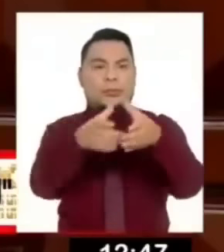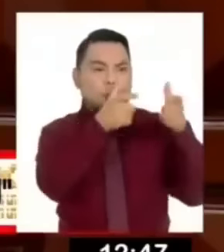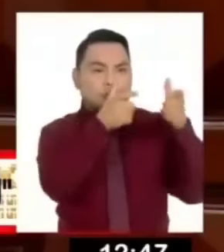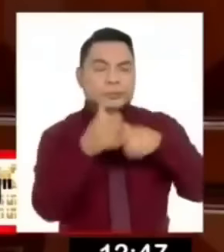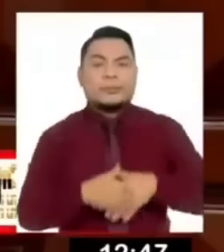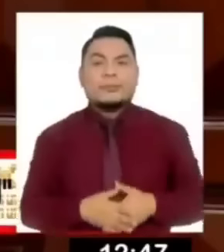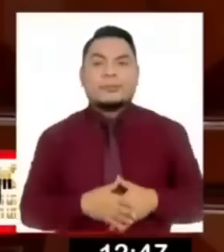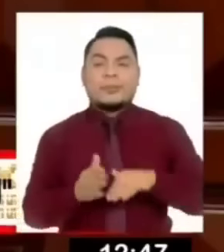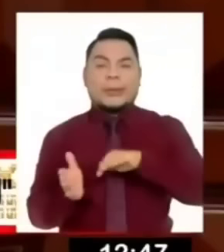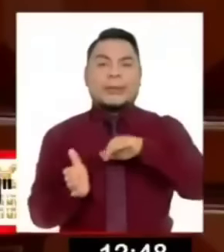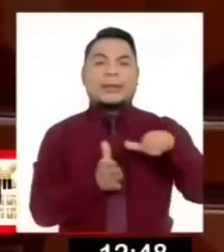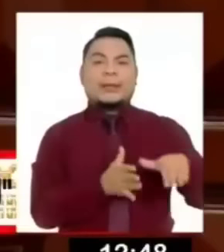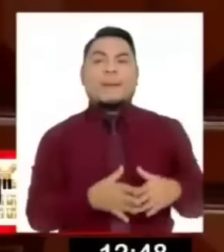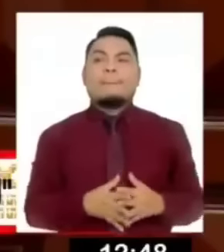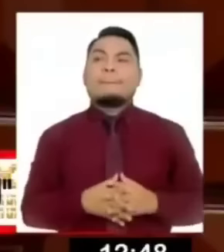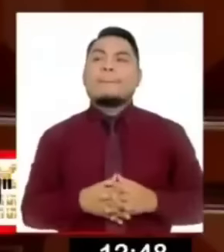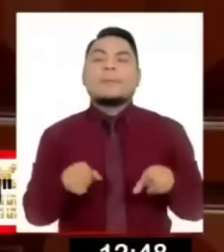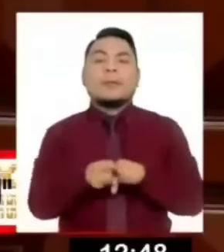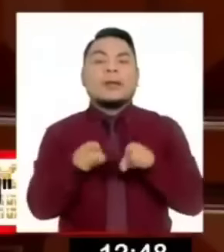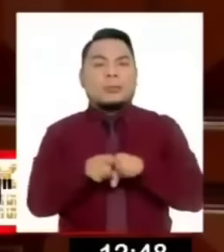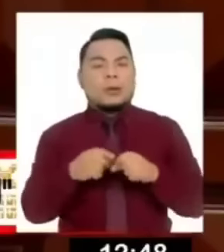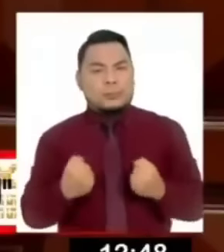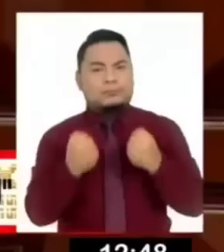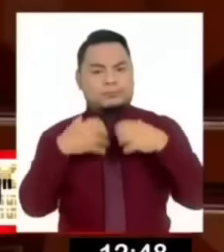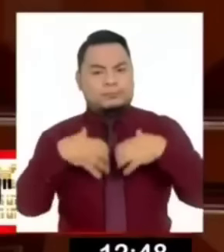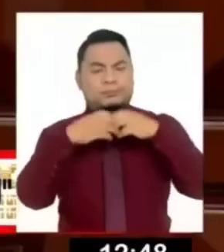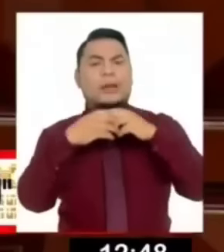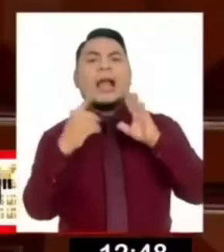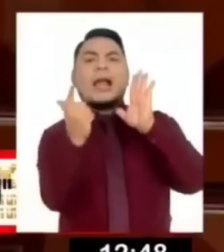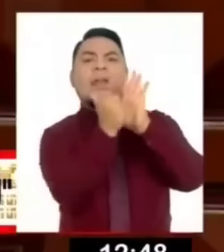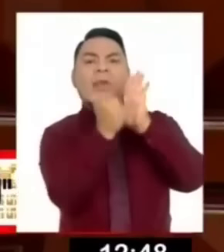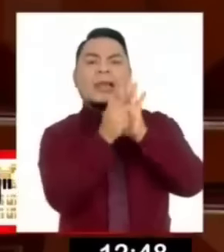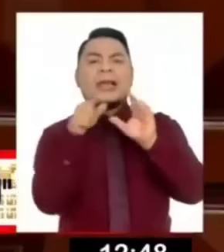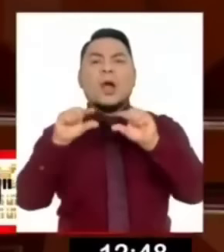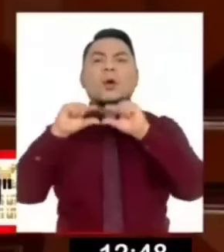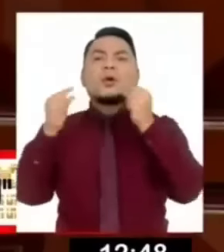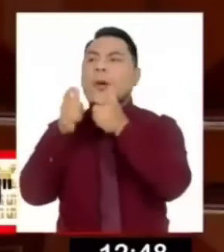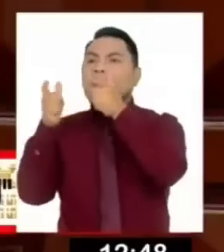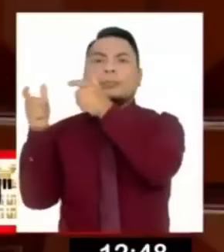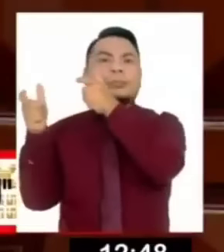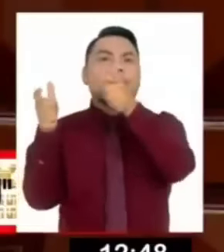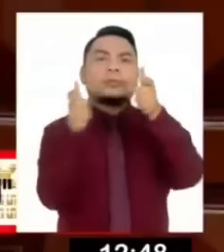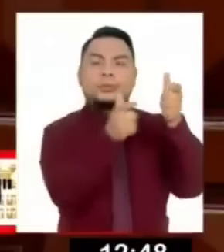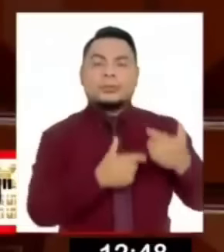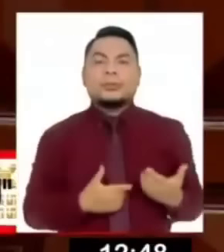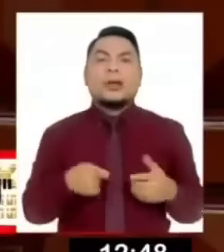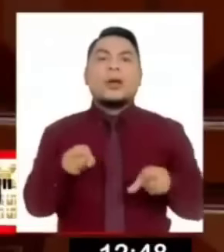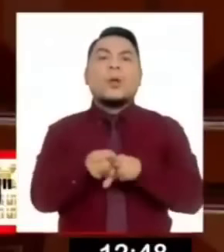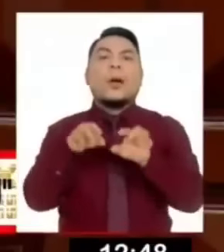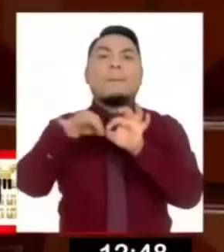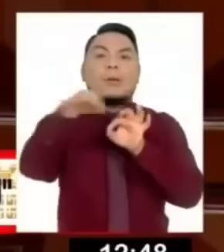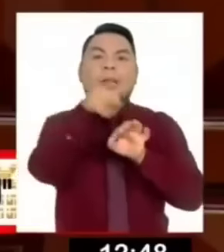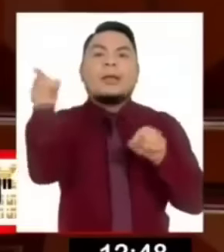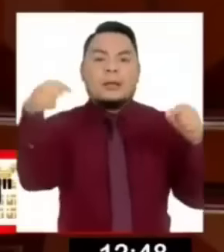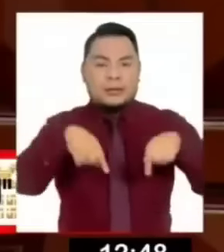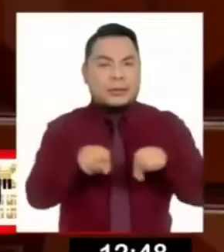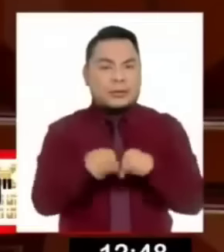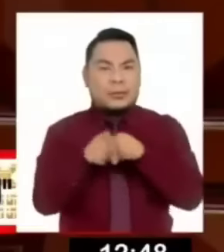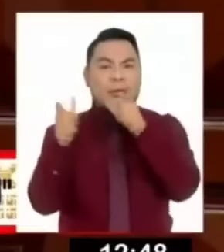Fortaleceremos la ley de rondas, incidiendo en su organización interna, respetando su